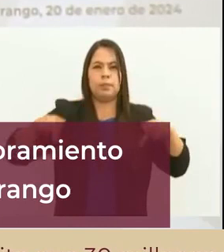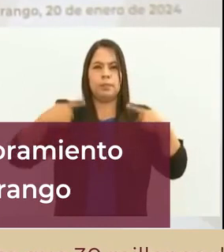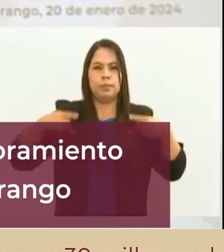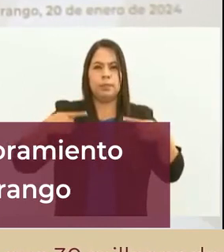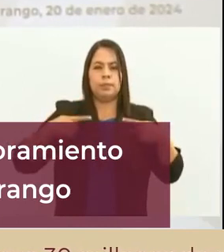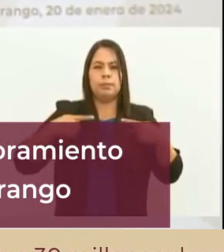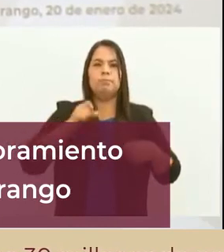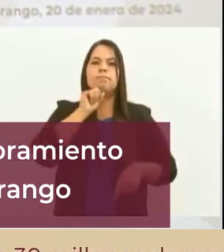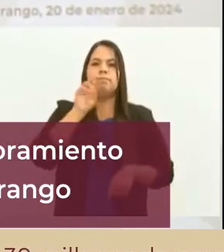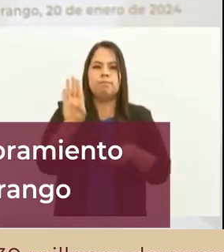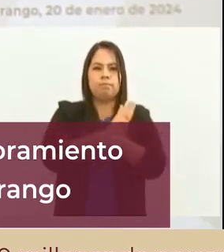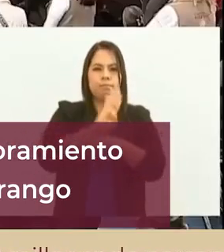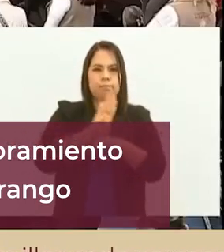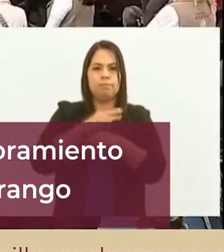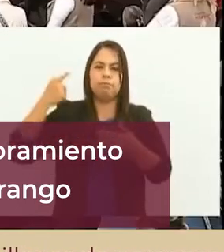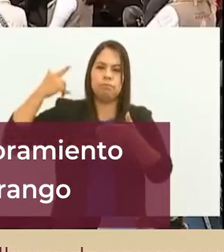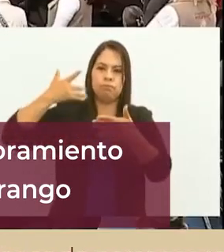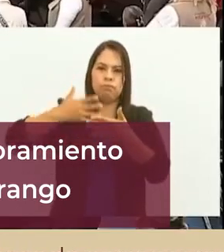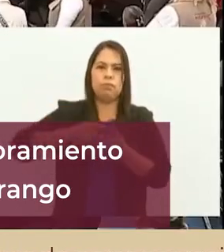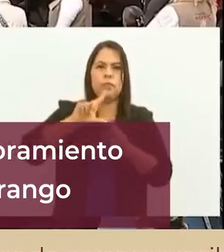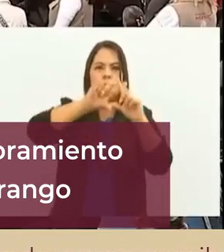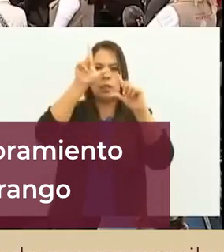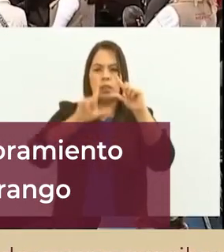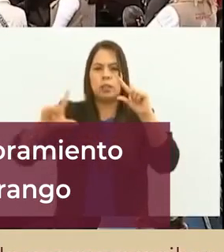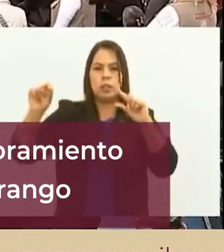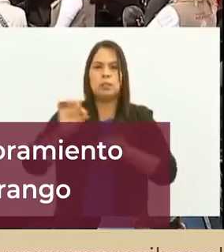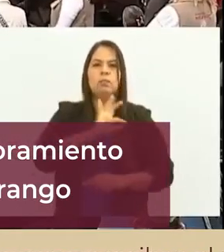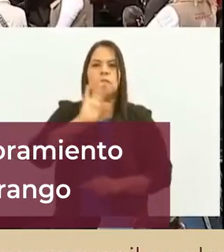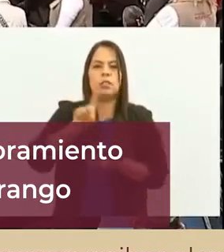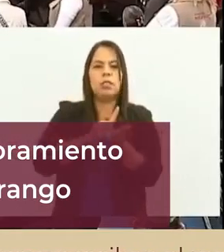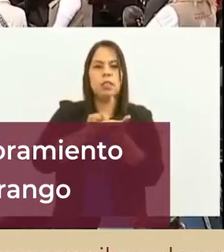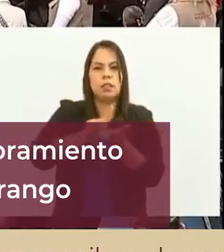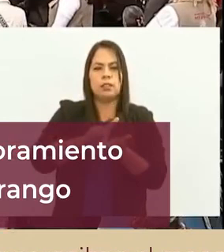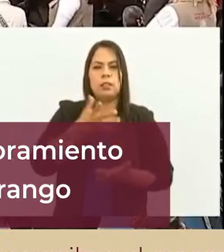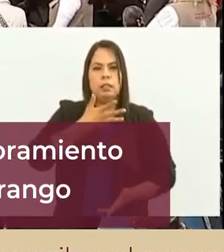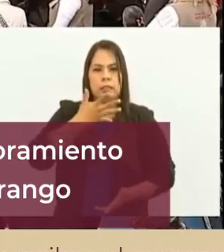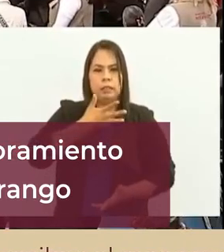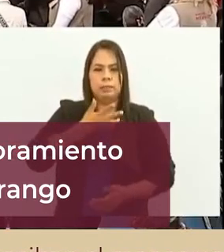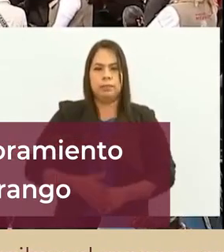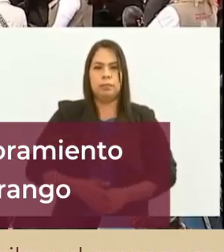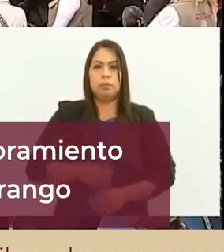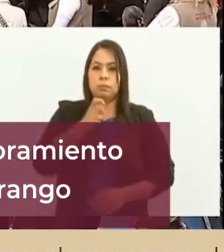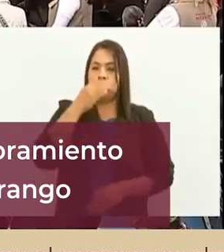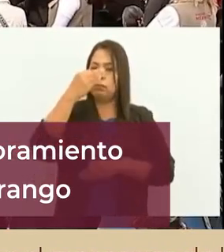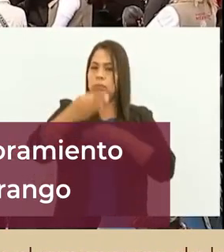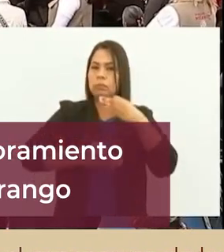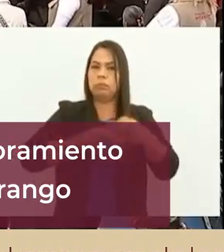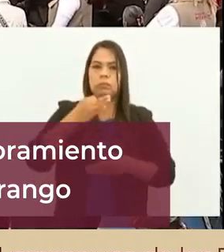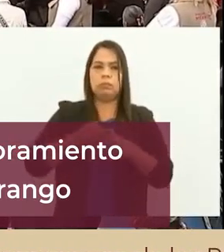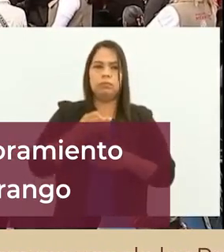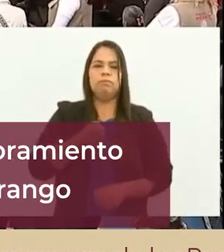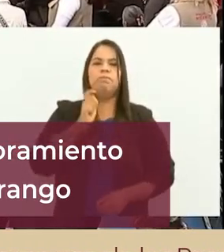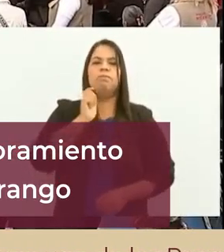programa La Escuela es Nuestra, Pamela López Ruiz, informó que la entidad se ha apoyado a 2.786 planteles de